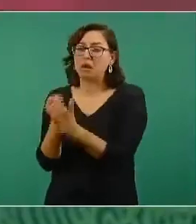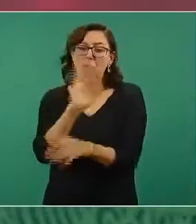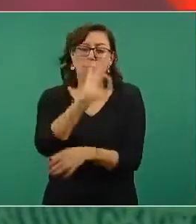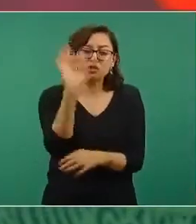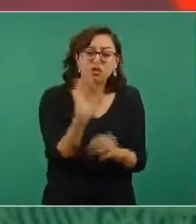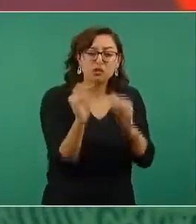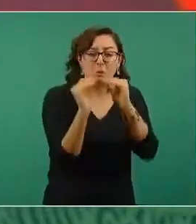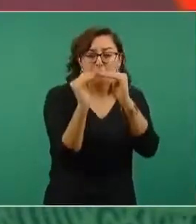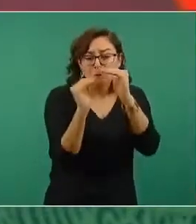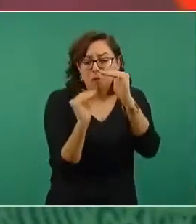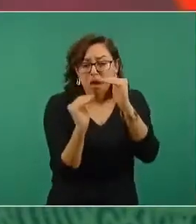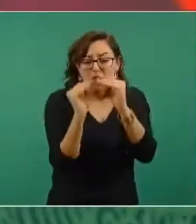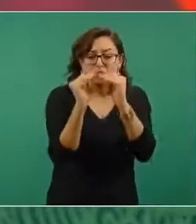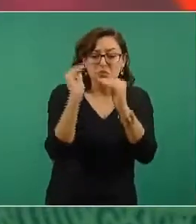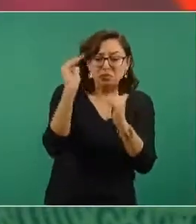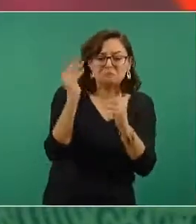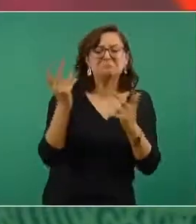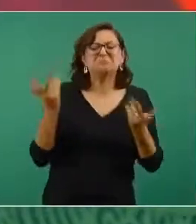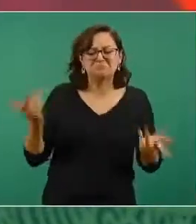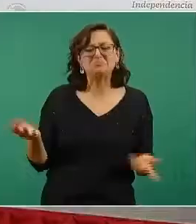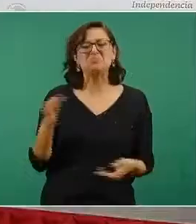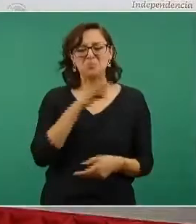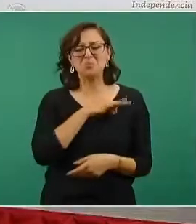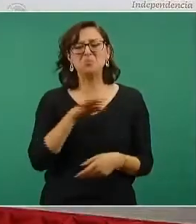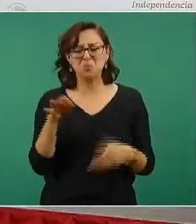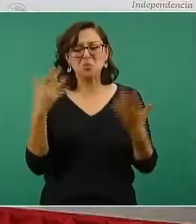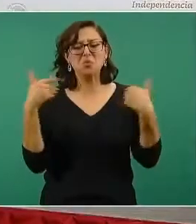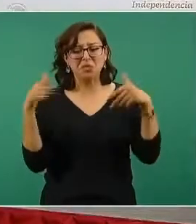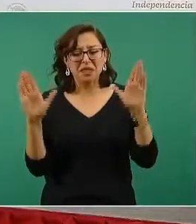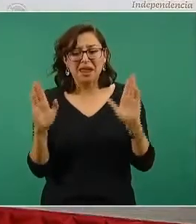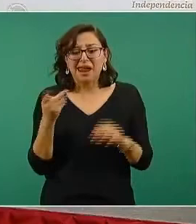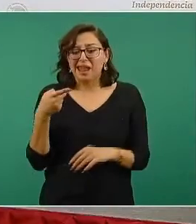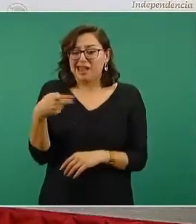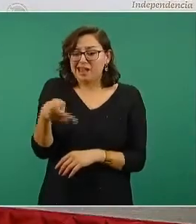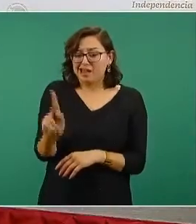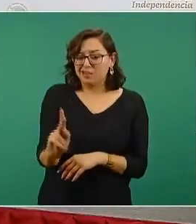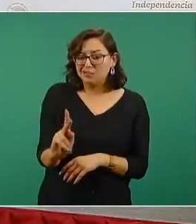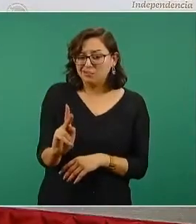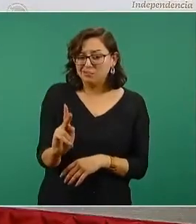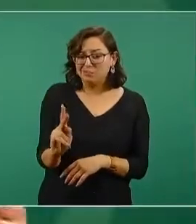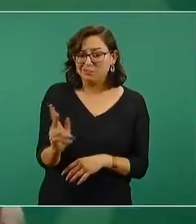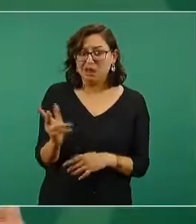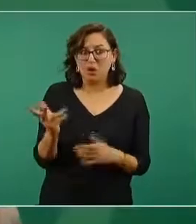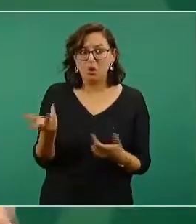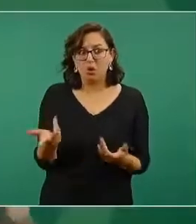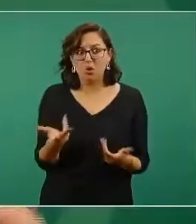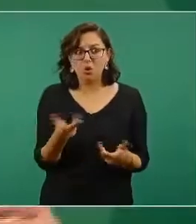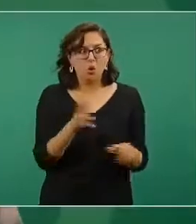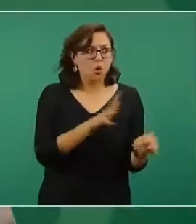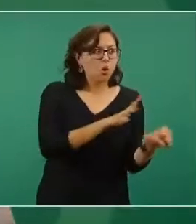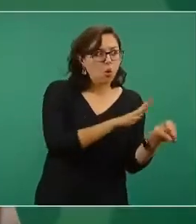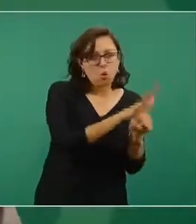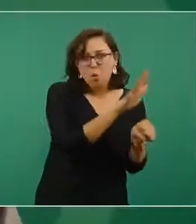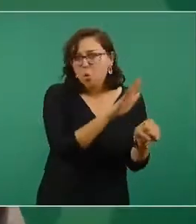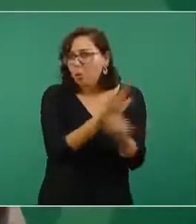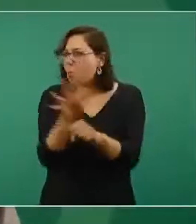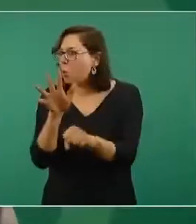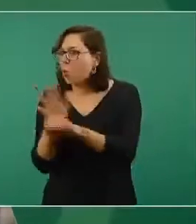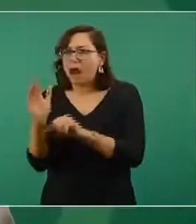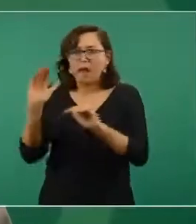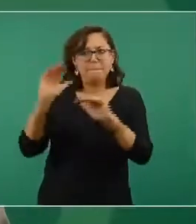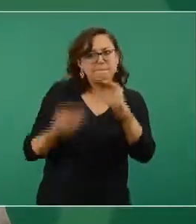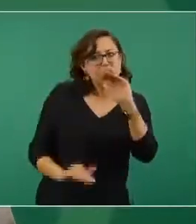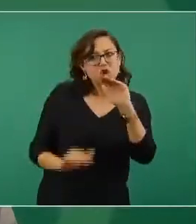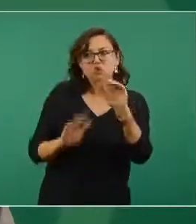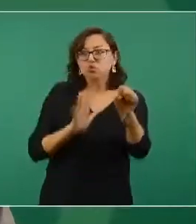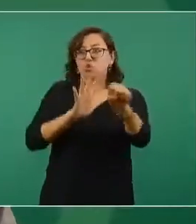¿no? Pero no tenemos elementos como para saber ahorita con precisión cuál de ellas, cuál de las vacunas van a ser